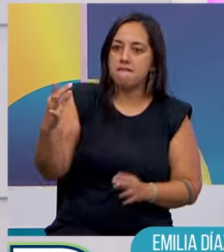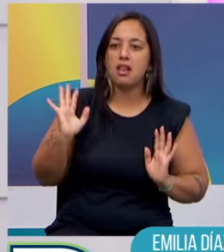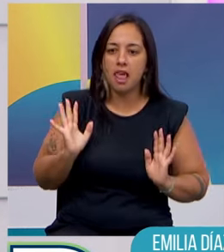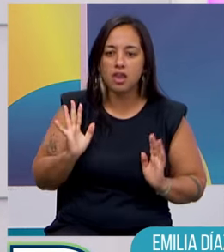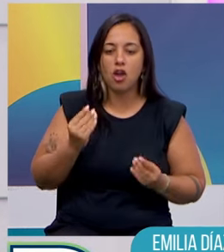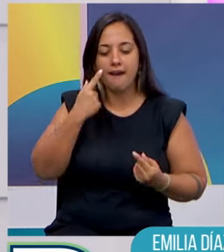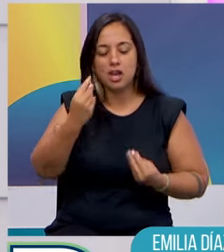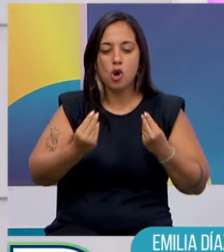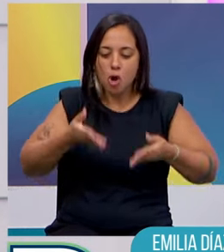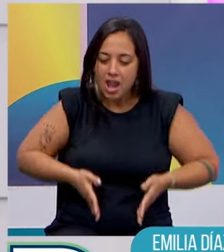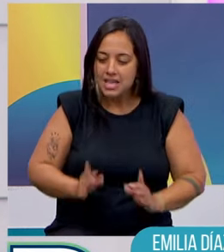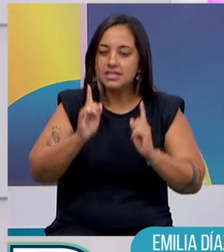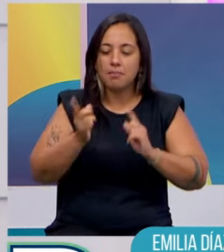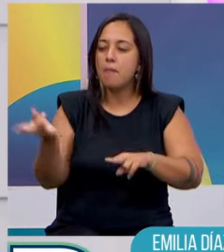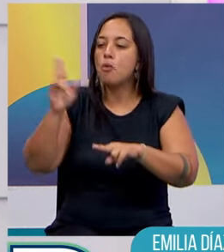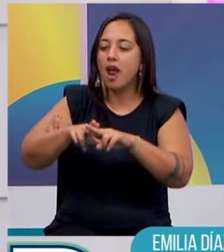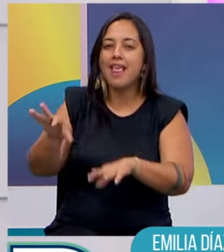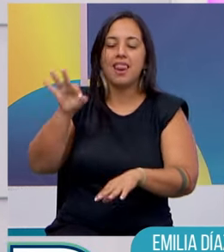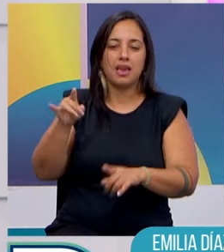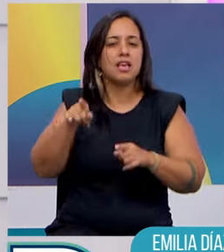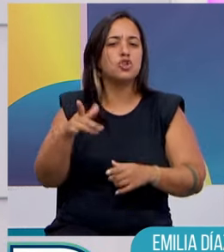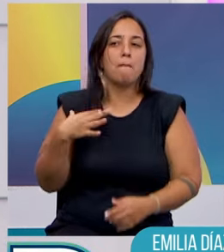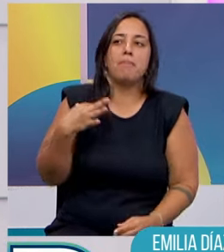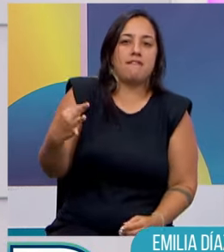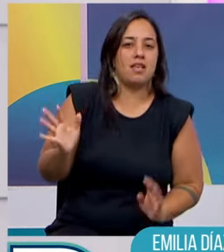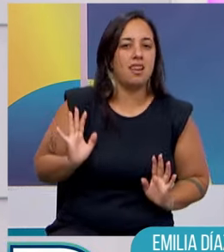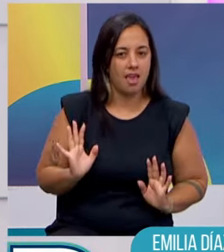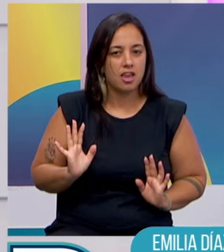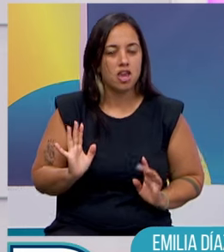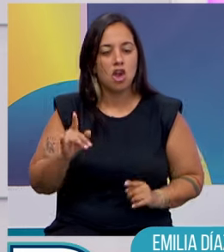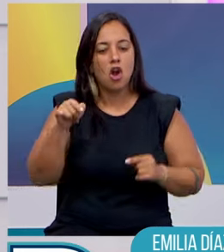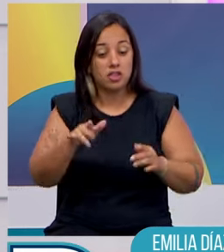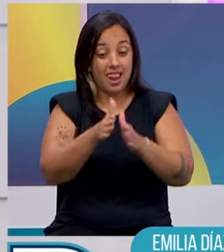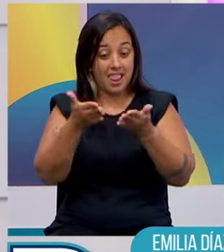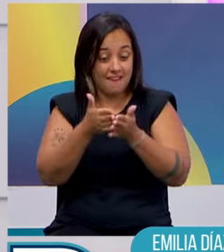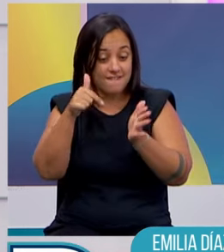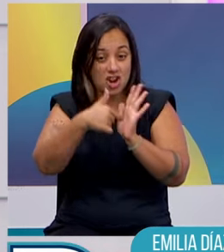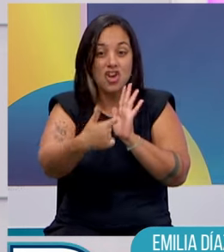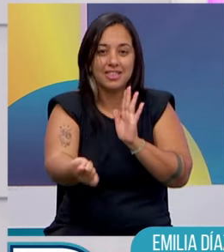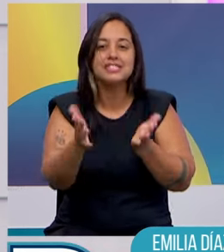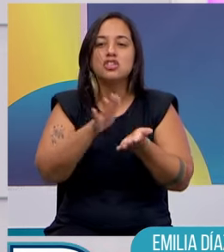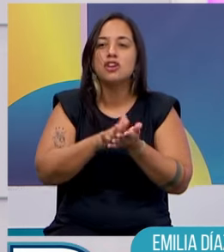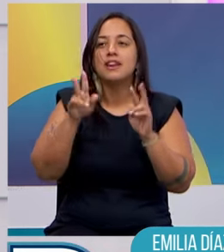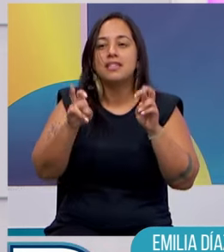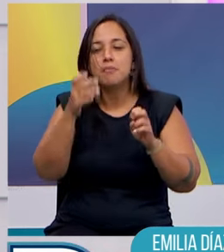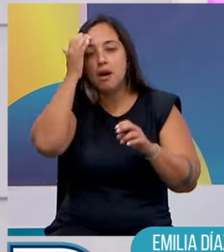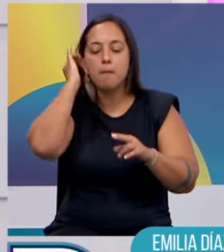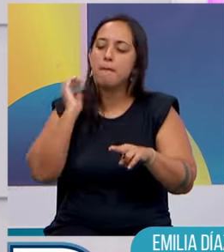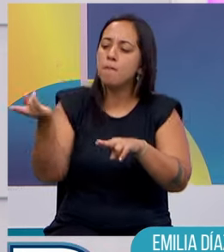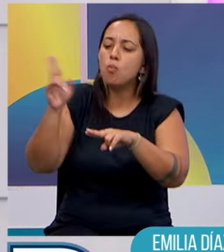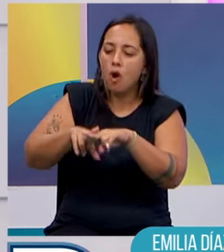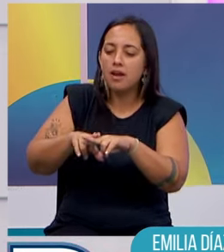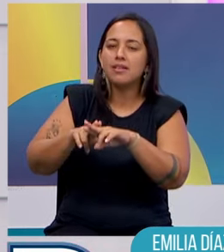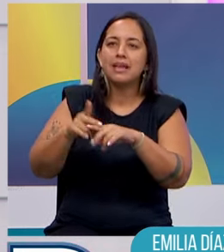eso habla también Guardianes, del secreto oculto en la muerte, de cómo la muerte y la ausencia de los seres